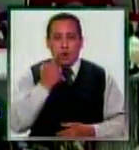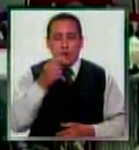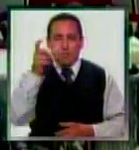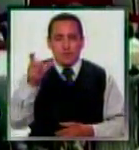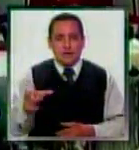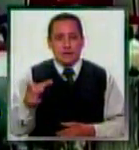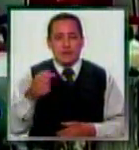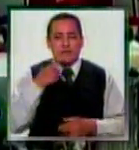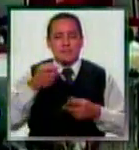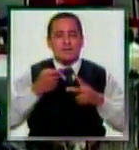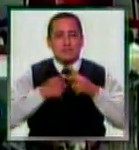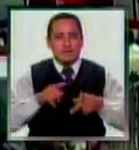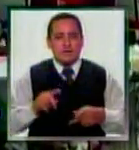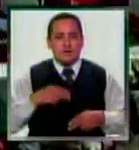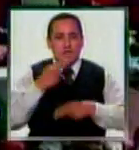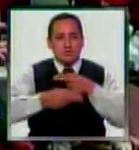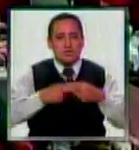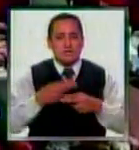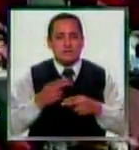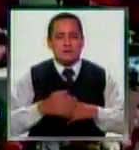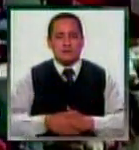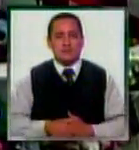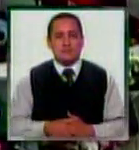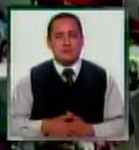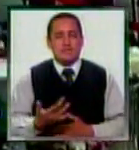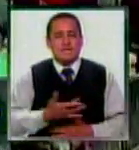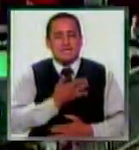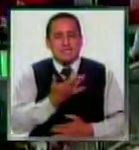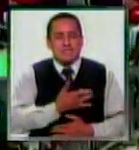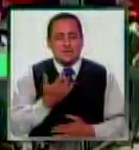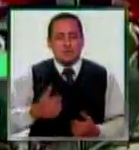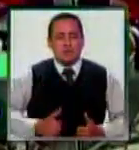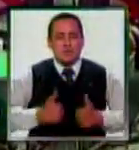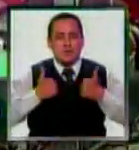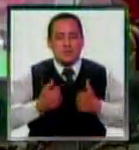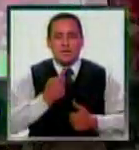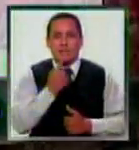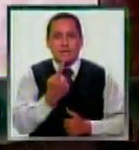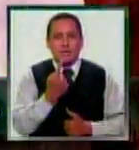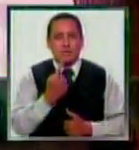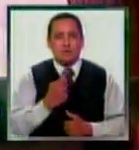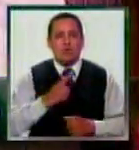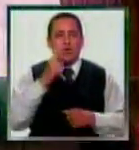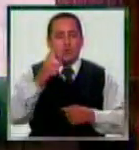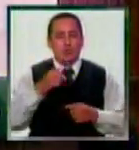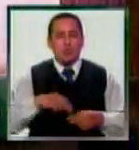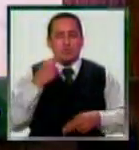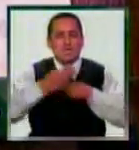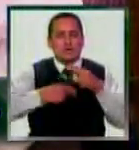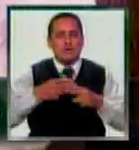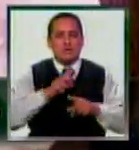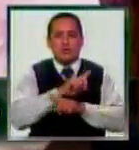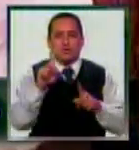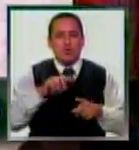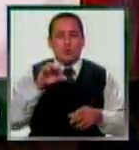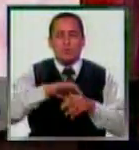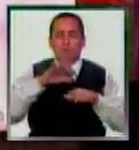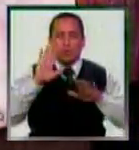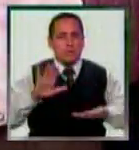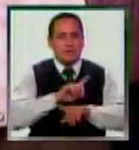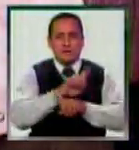Incarroca, nacionalista, sentimos y vivimos y dijimos: un nacionalista no promete,